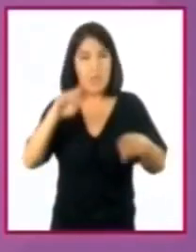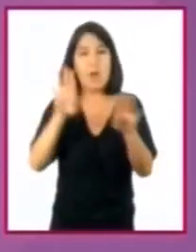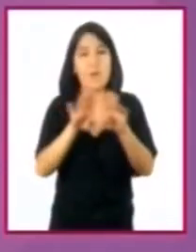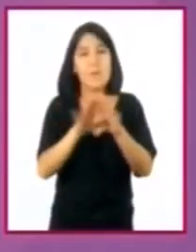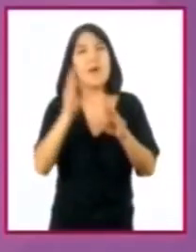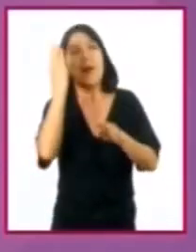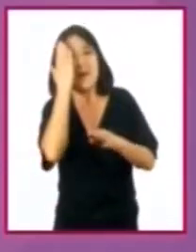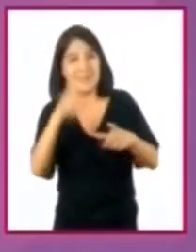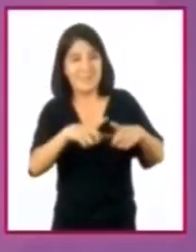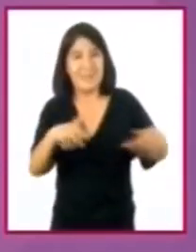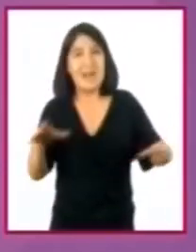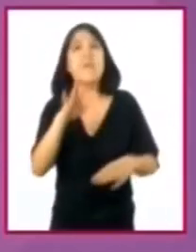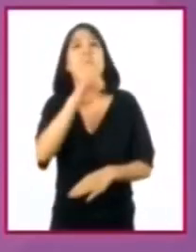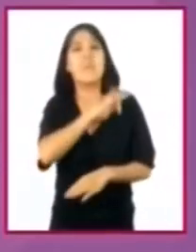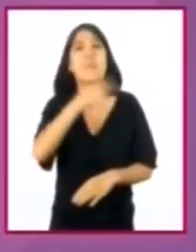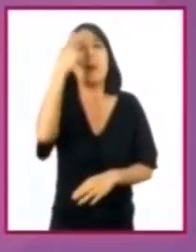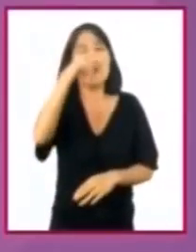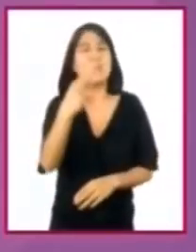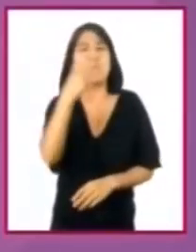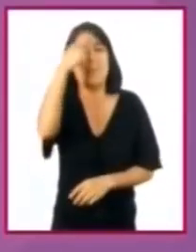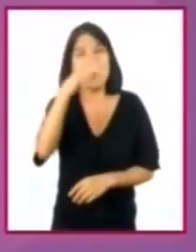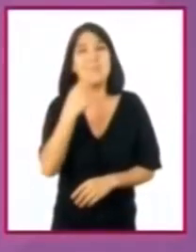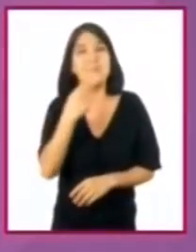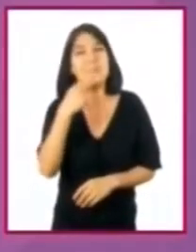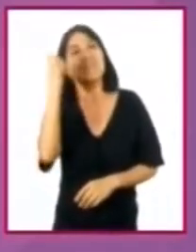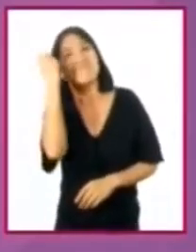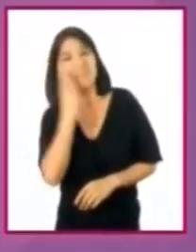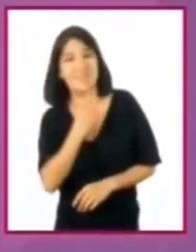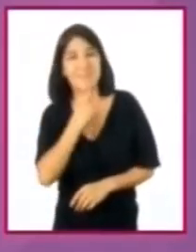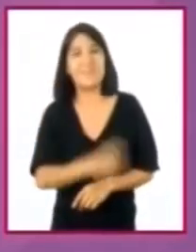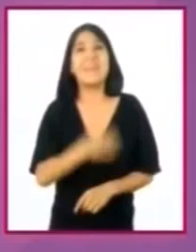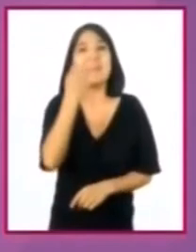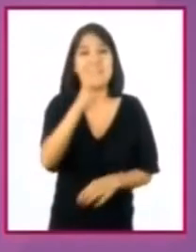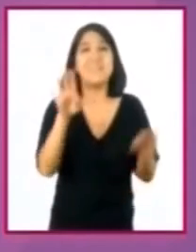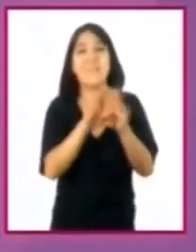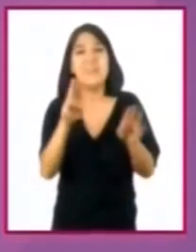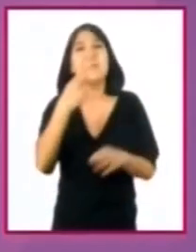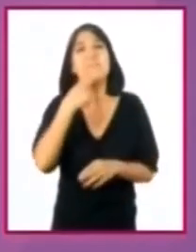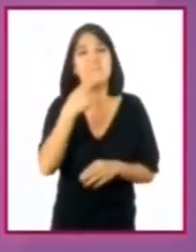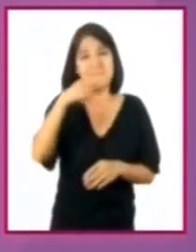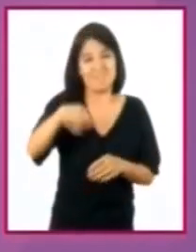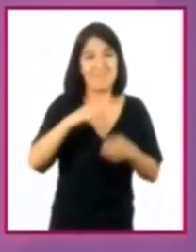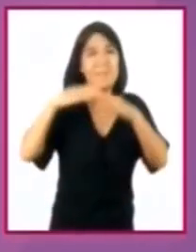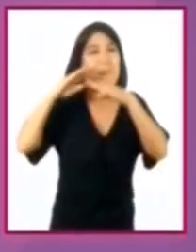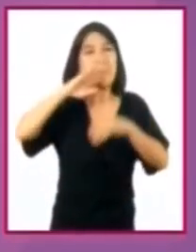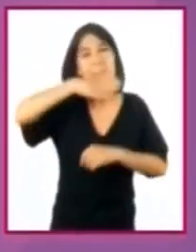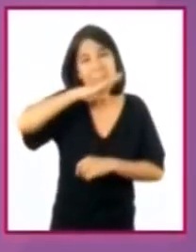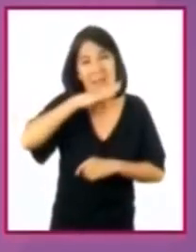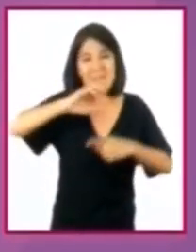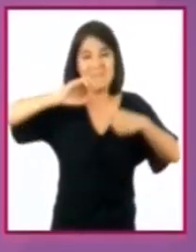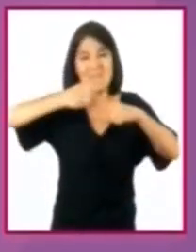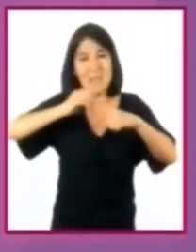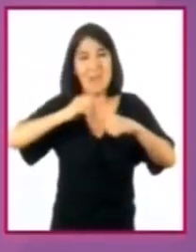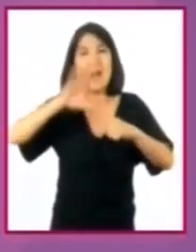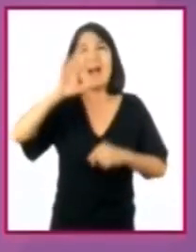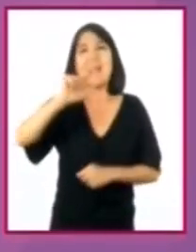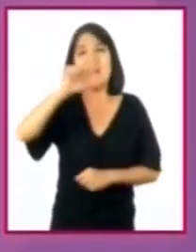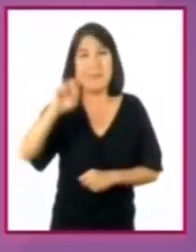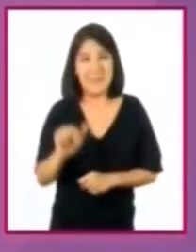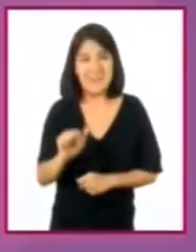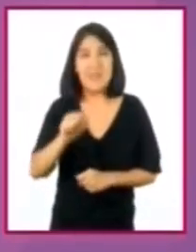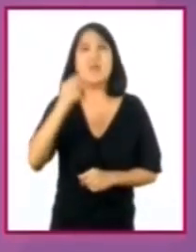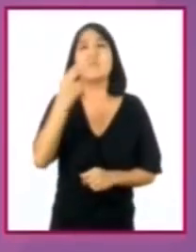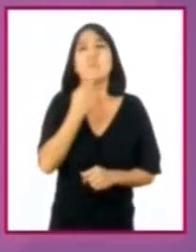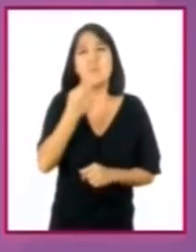que probablemente los utilizaban para dormir. Los restos vegetales de maíz, frijol, calabaza,